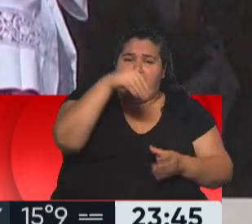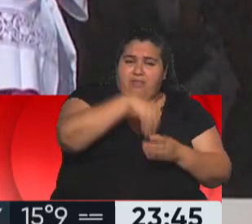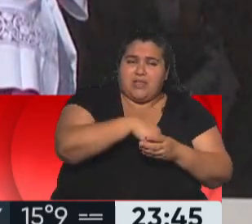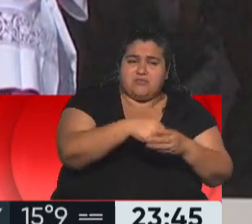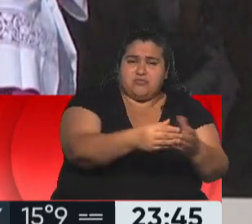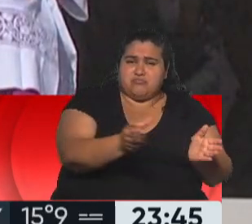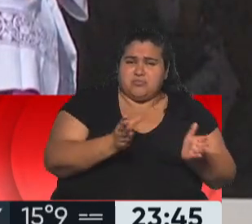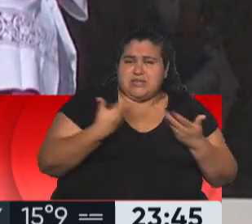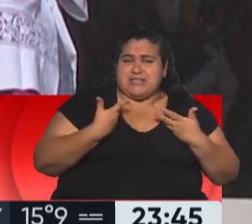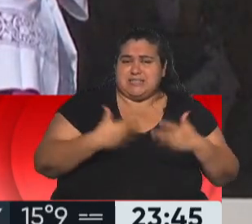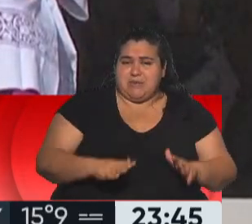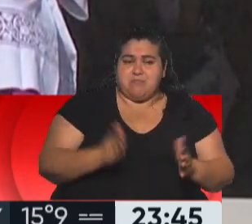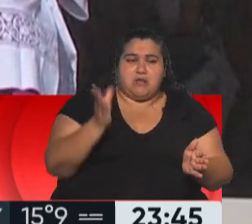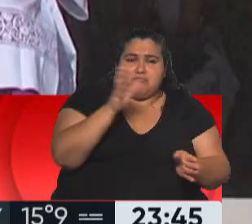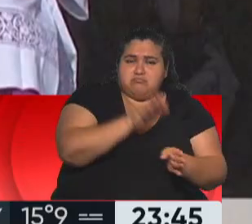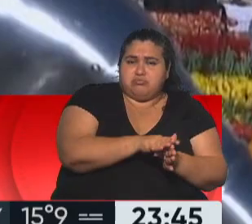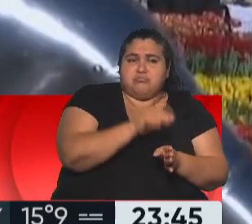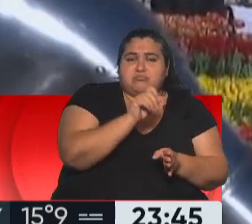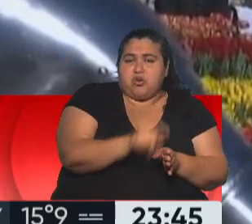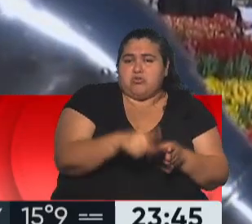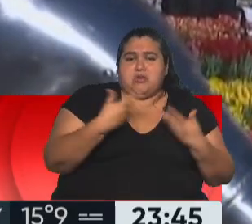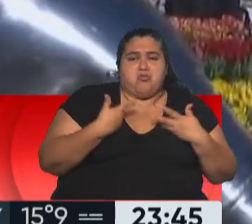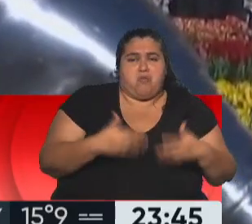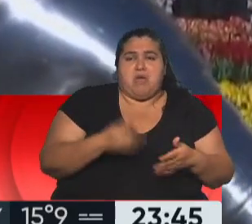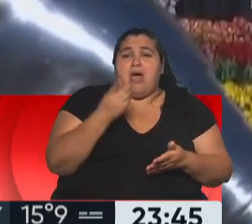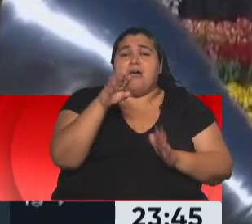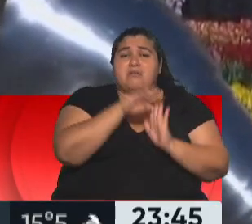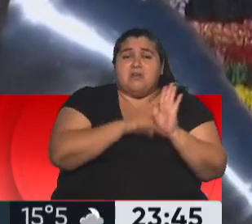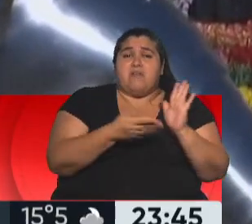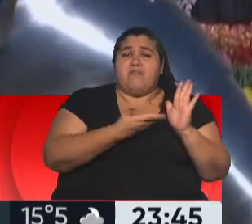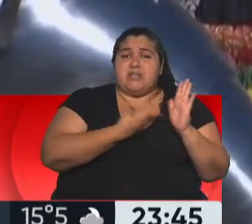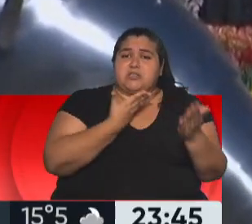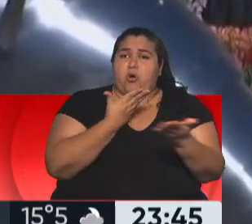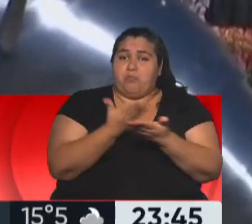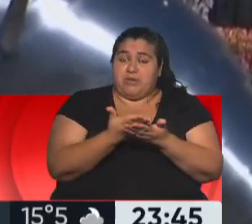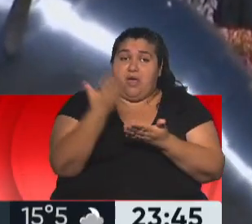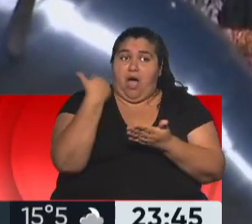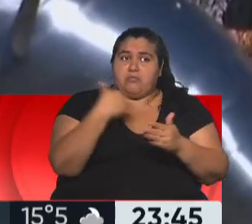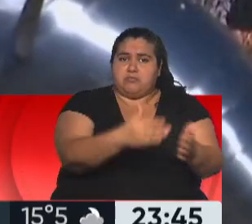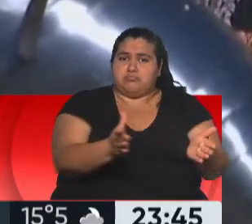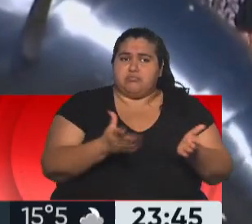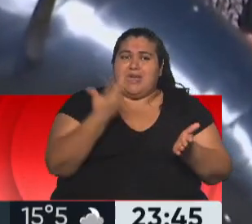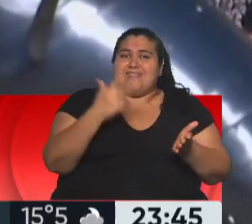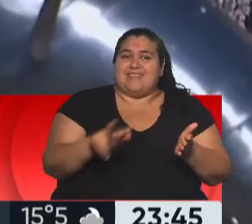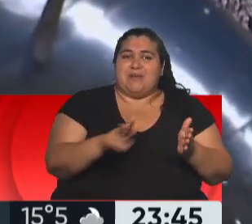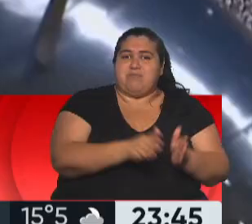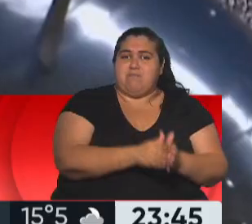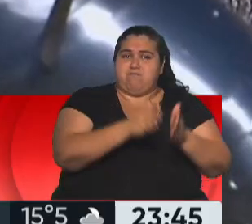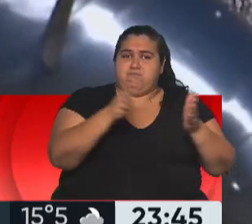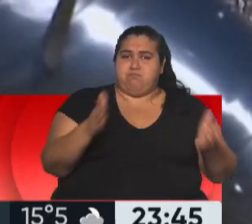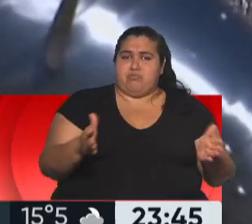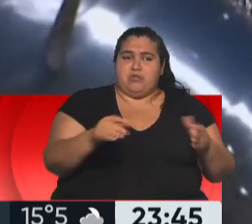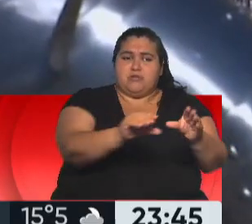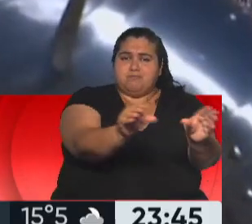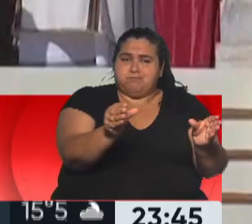un cambio solicitado por propia voluntad de Francisco, dado que la tradición indica que se utilizaba un triple ataúd de ciprés, plomo y roble.